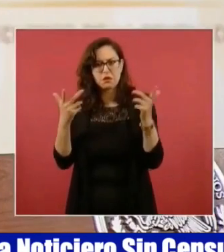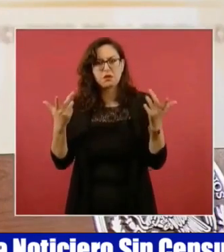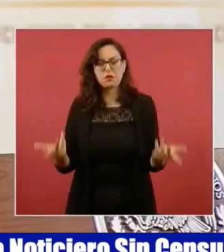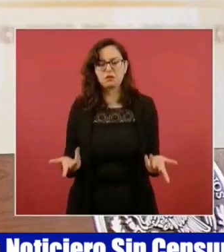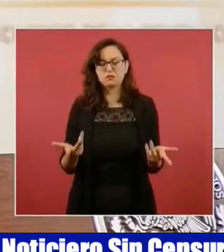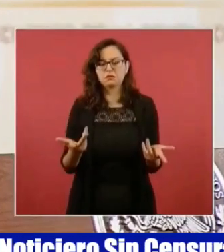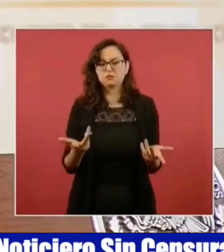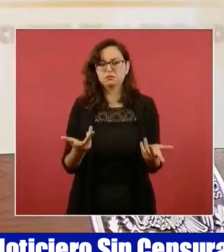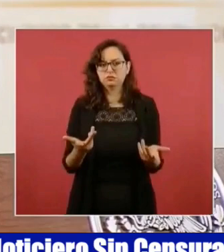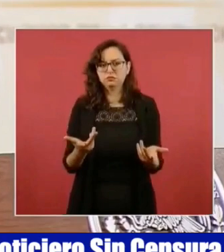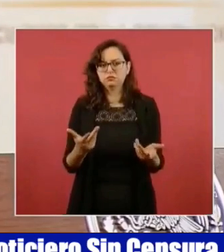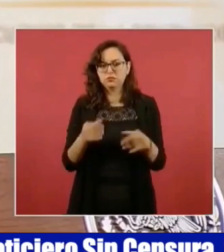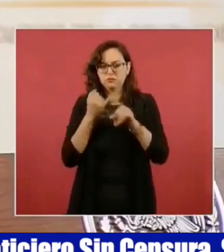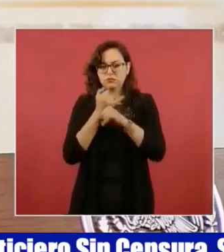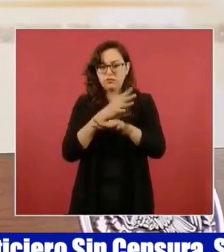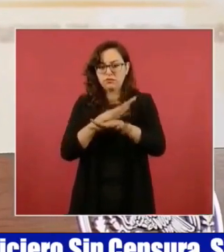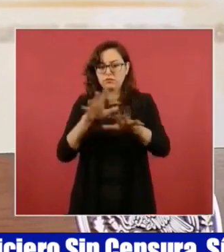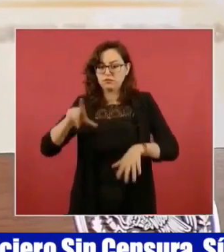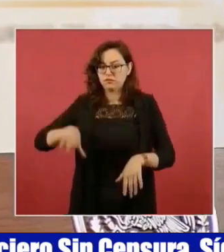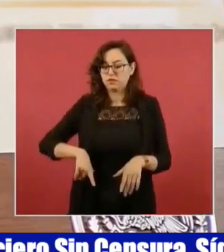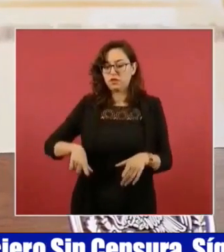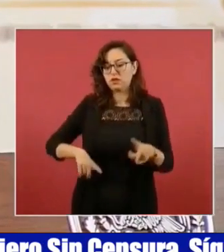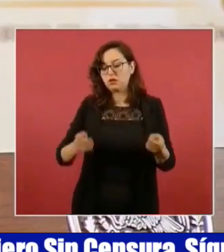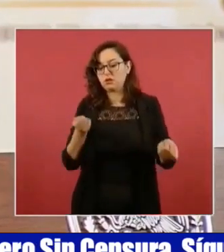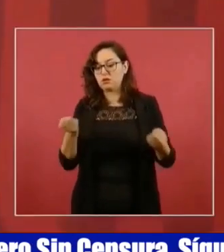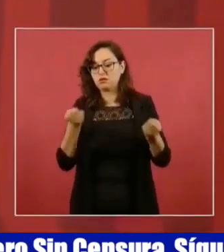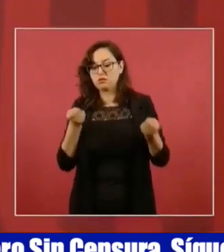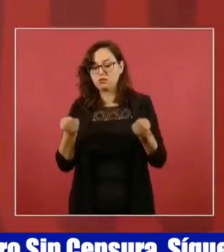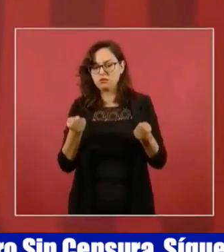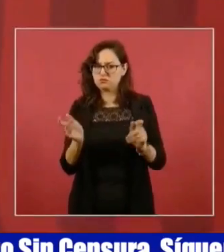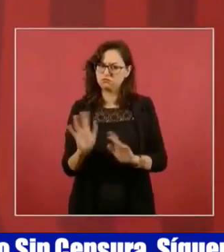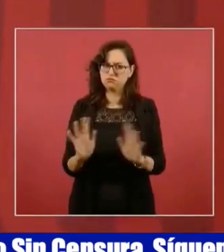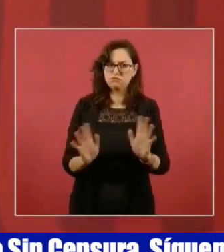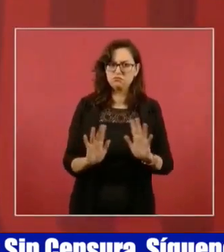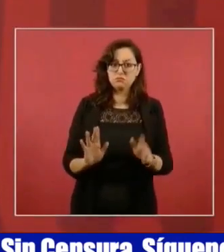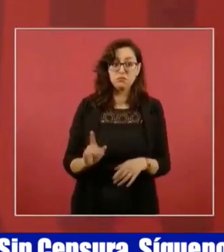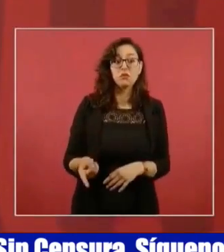ni los grupos de intereses creados.